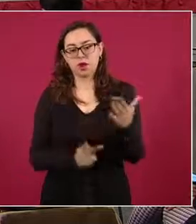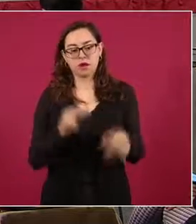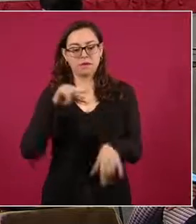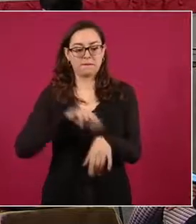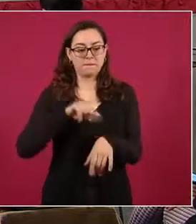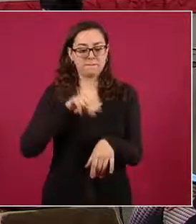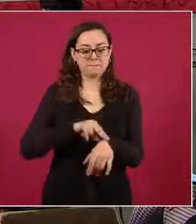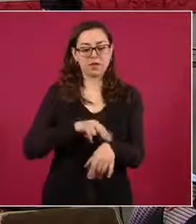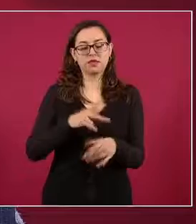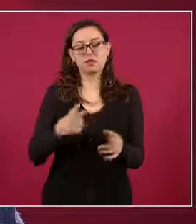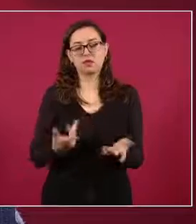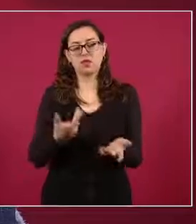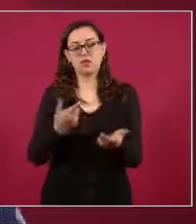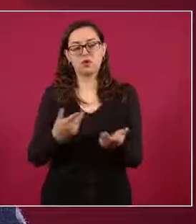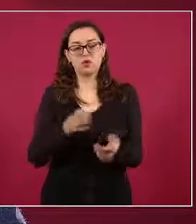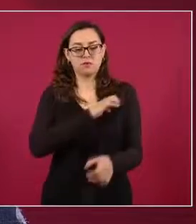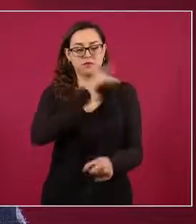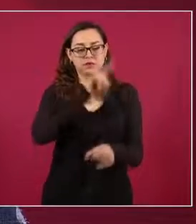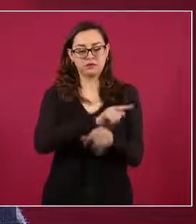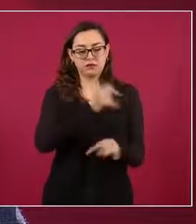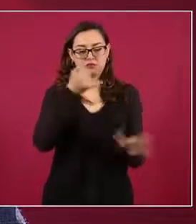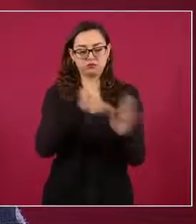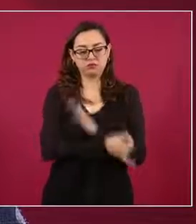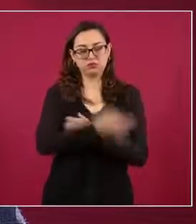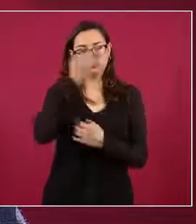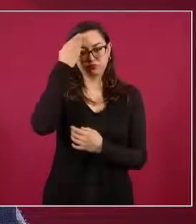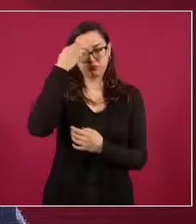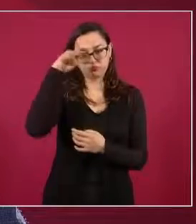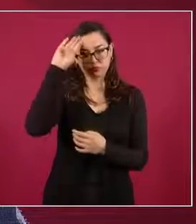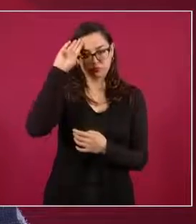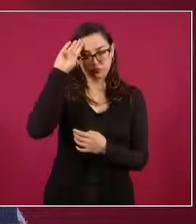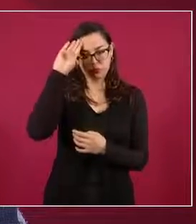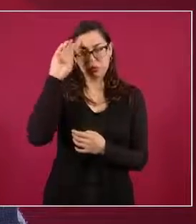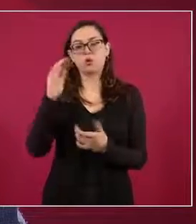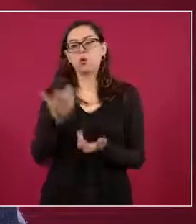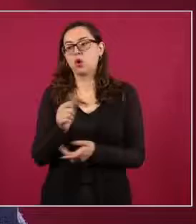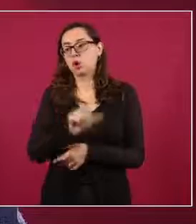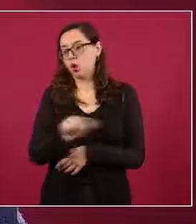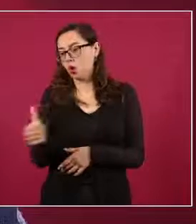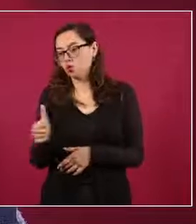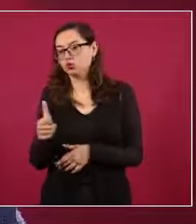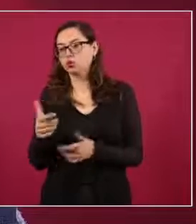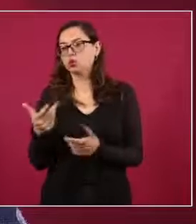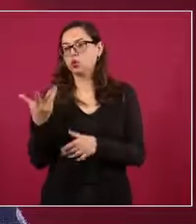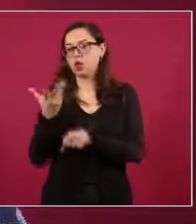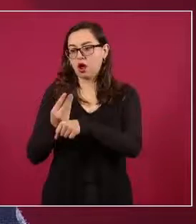médicos especialistas cubanos y, como es habitual, cuáles son los avances